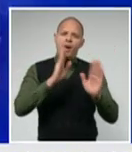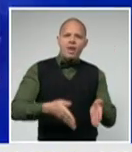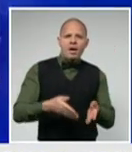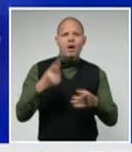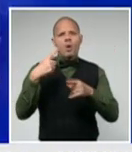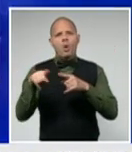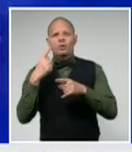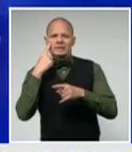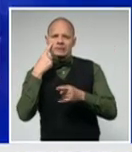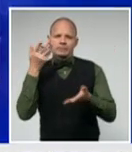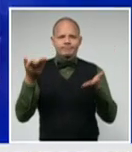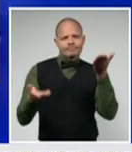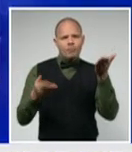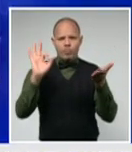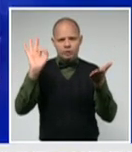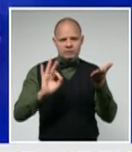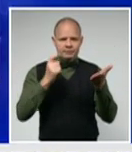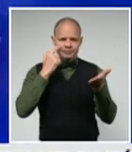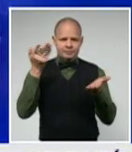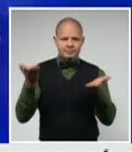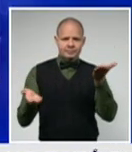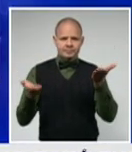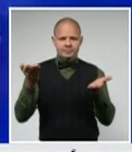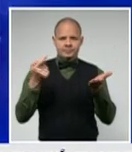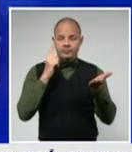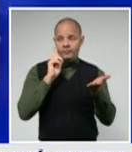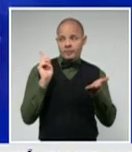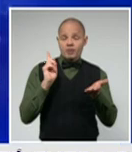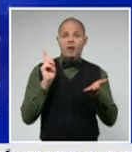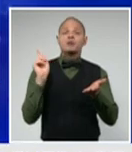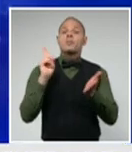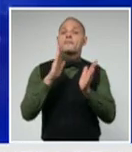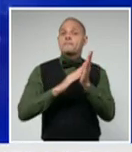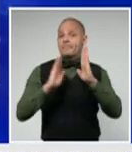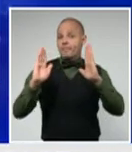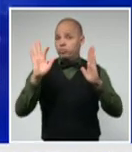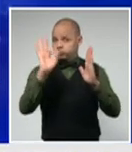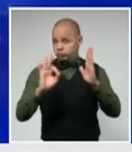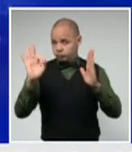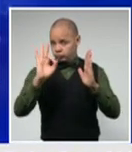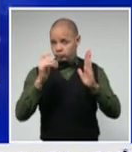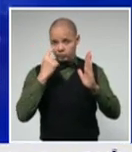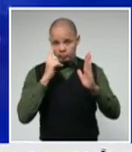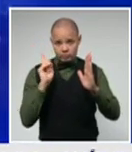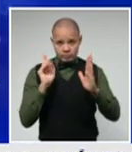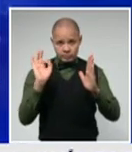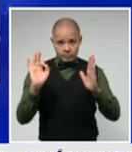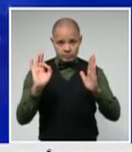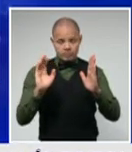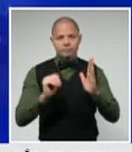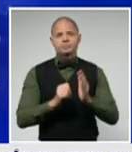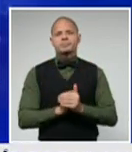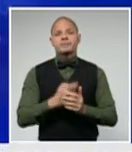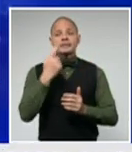a ir viendo cómo va el mes de octubre. Ahí, como ustedes ven, en